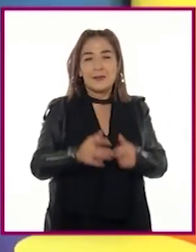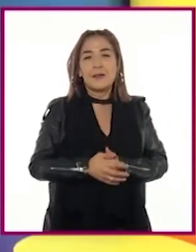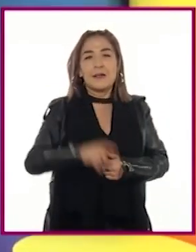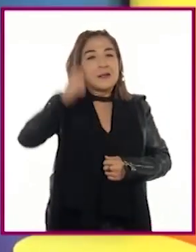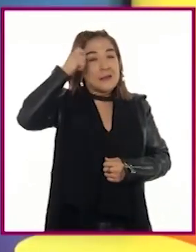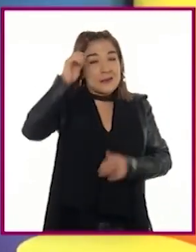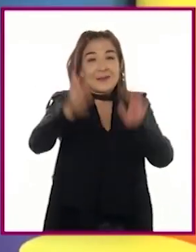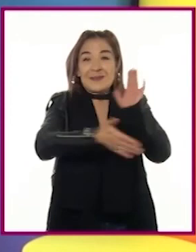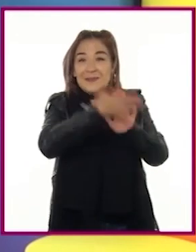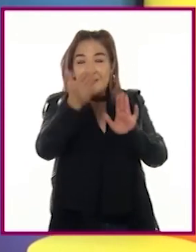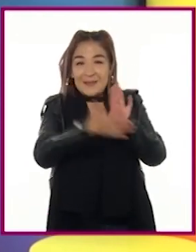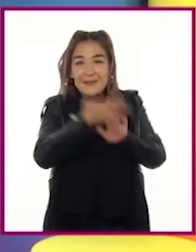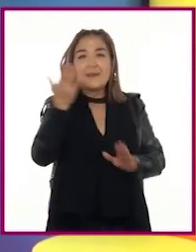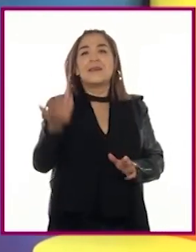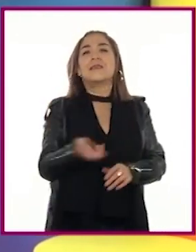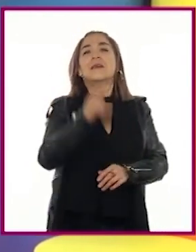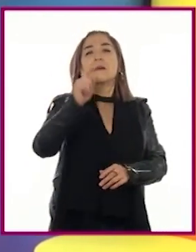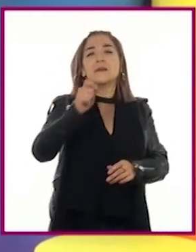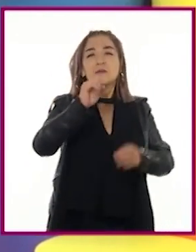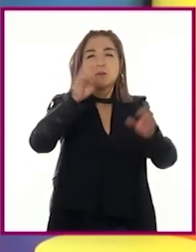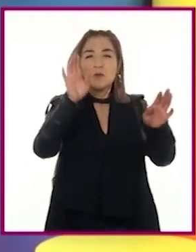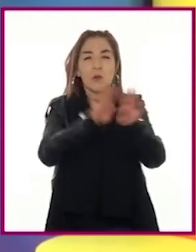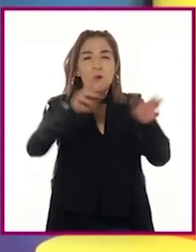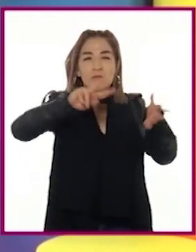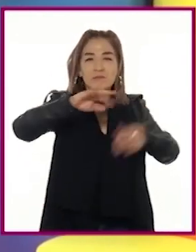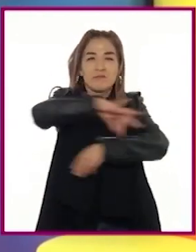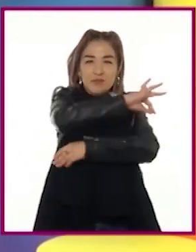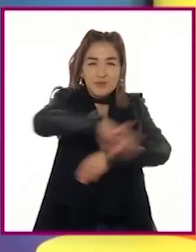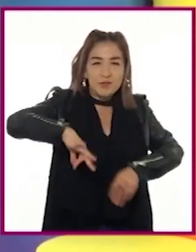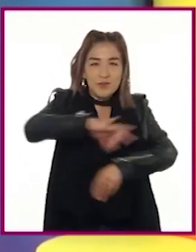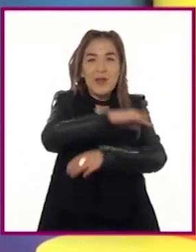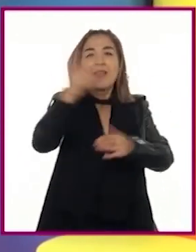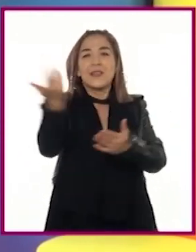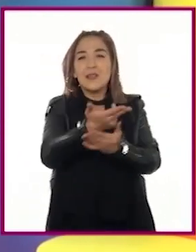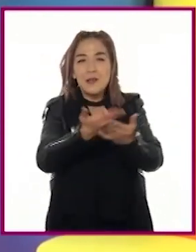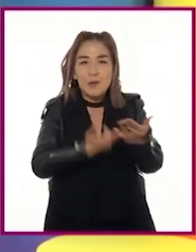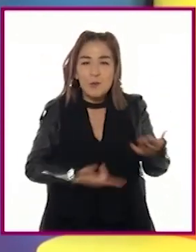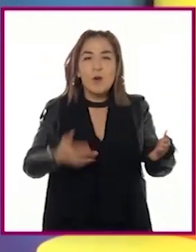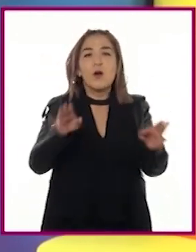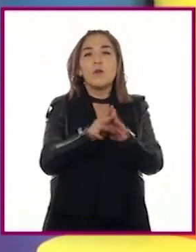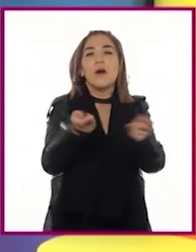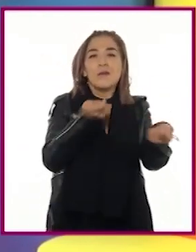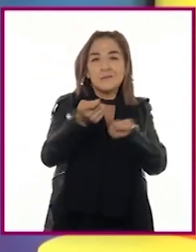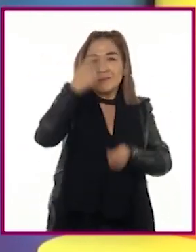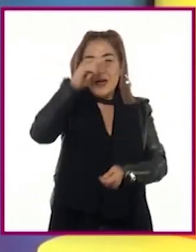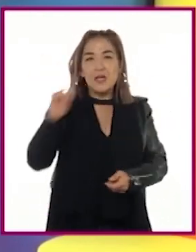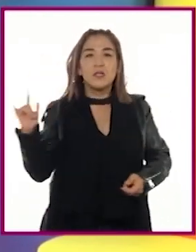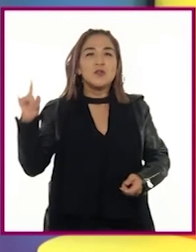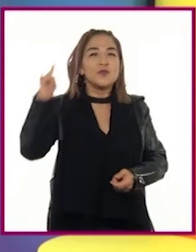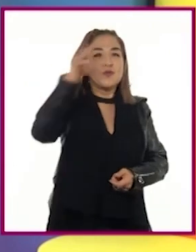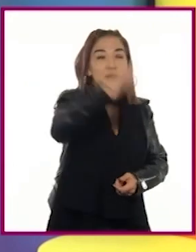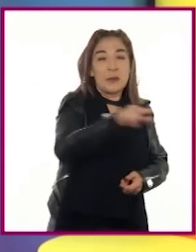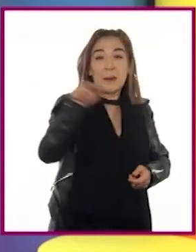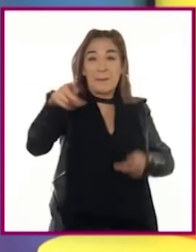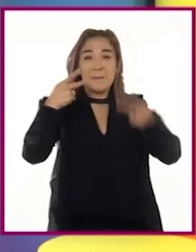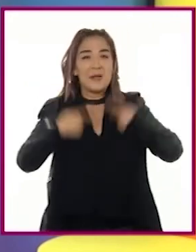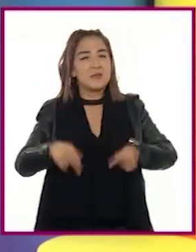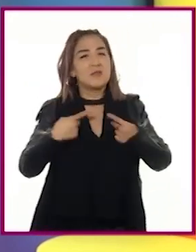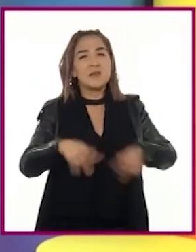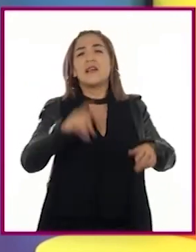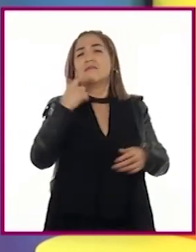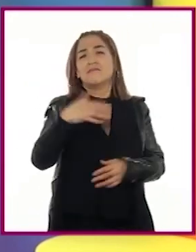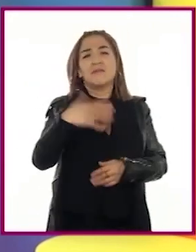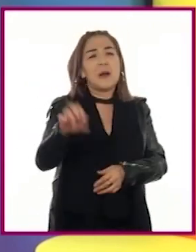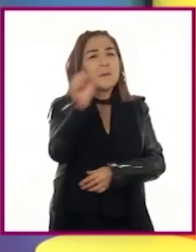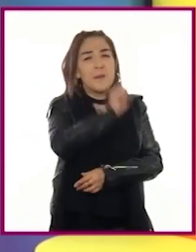Albañiles, topógrafos, arquitectos, diseñadores gráficos, controladores de tráfico aéreo, son personas profesionales que